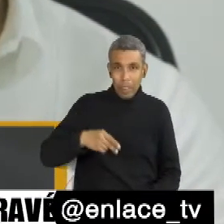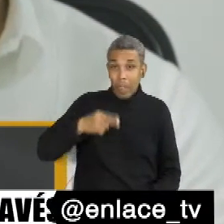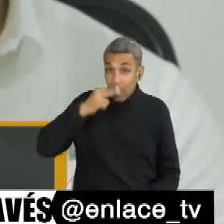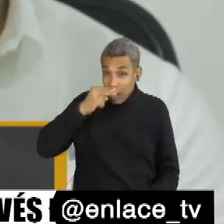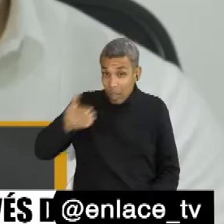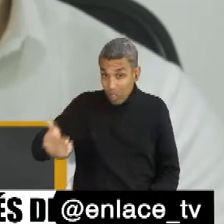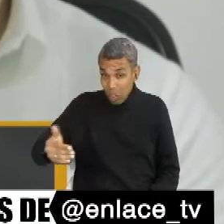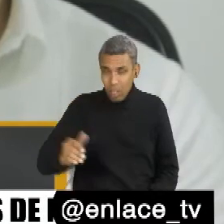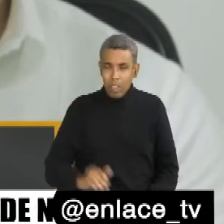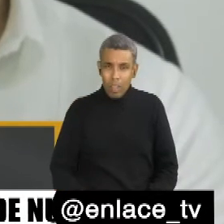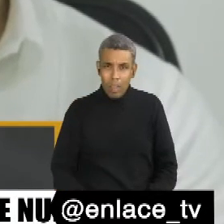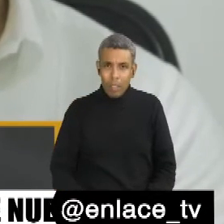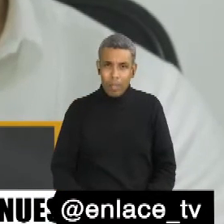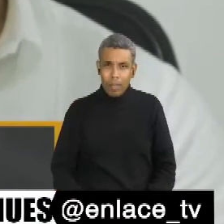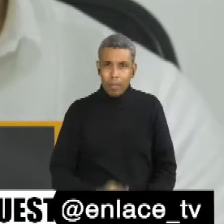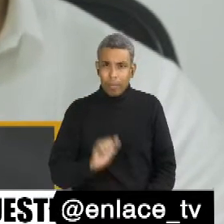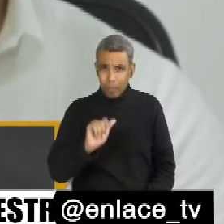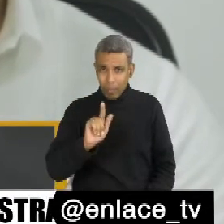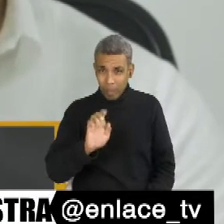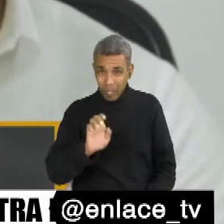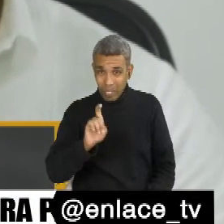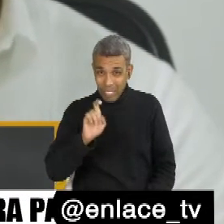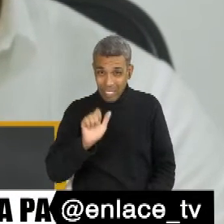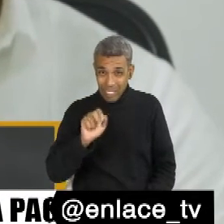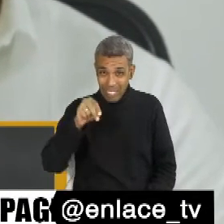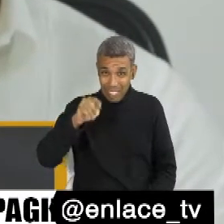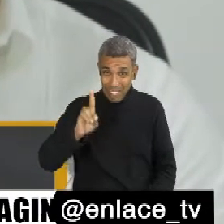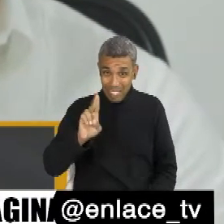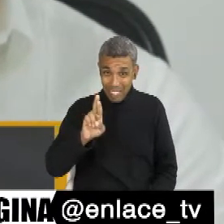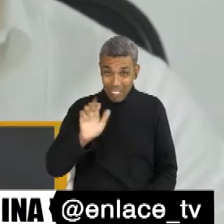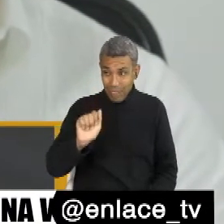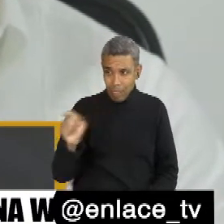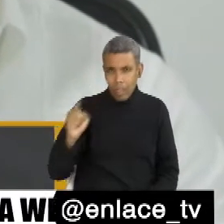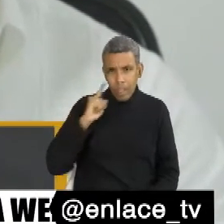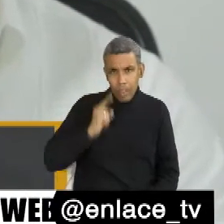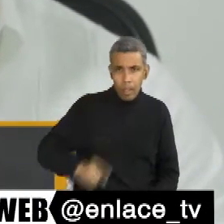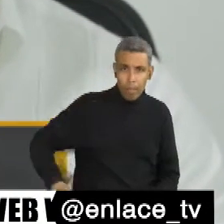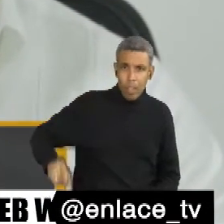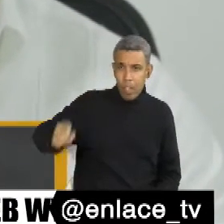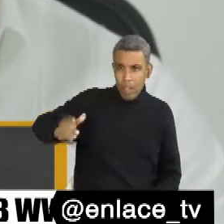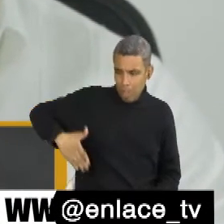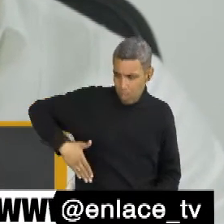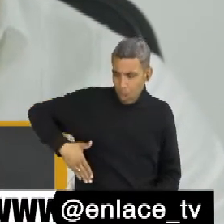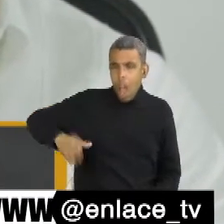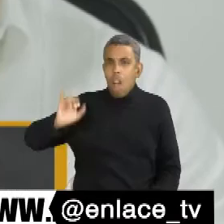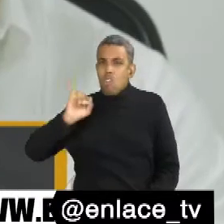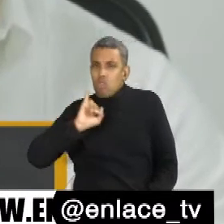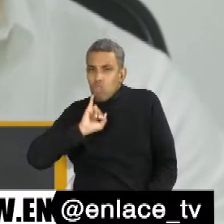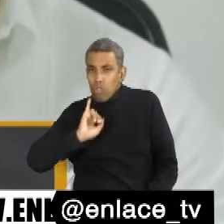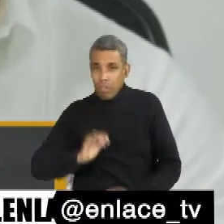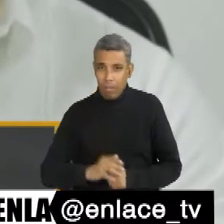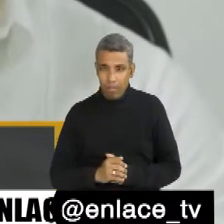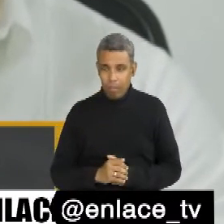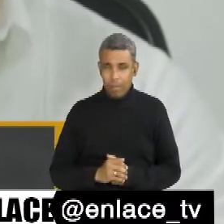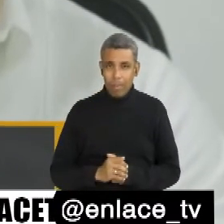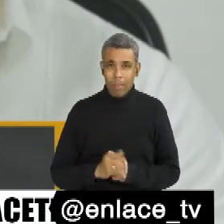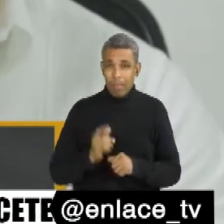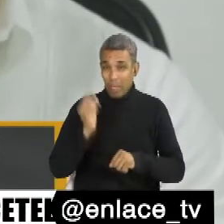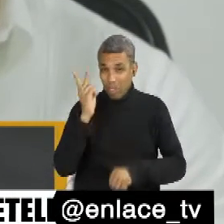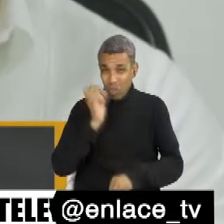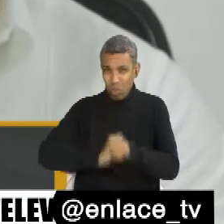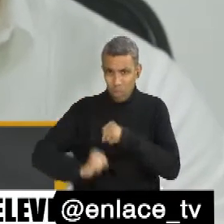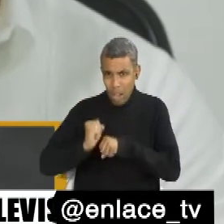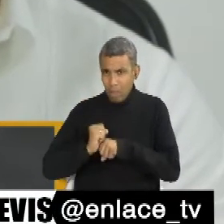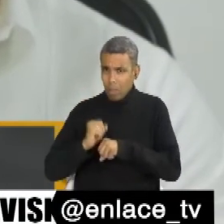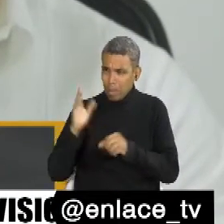intervenida quirúrgicamente para mejorar su sistema urinario, pero después de la operación le han venido negando el tratamiento y